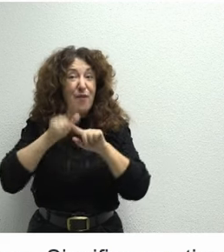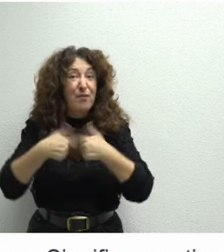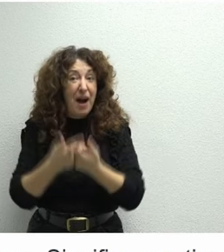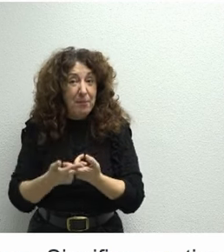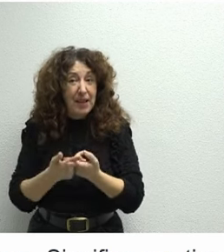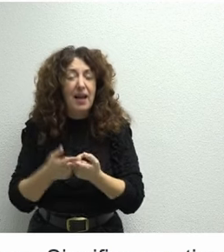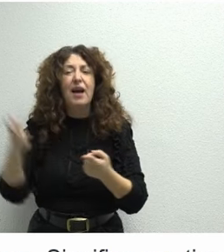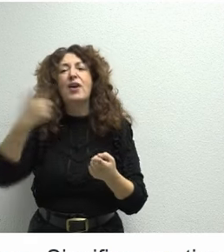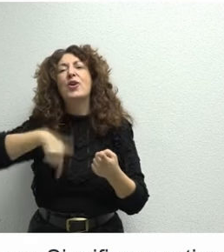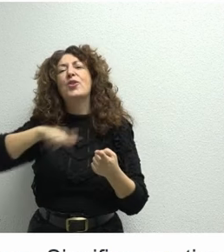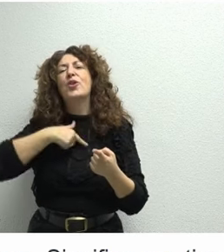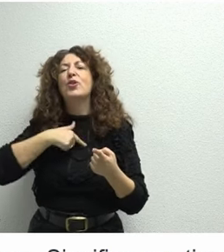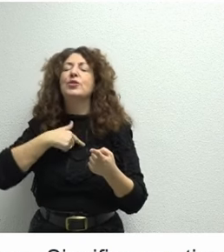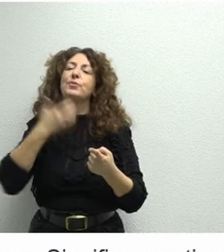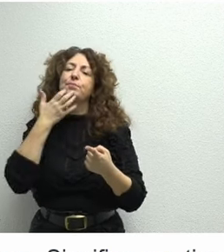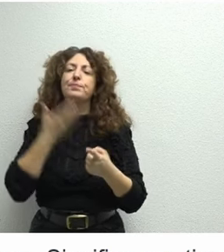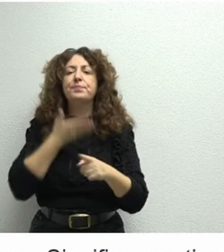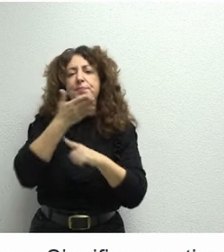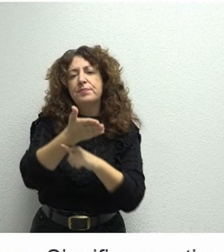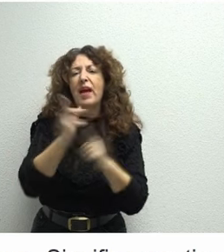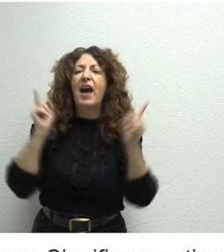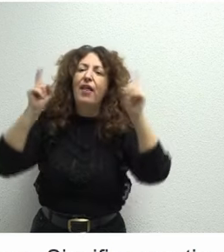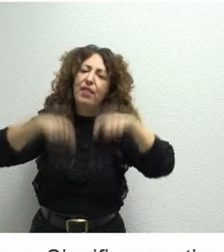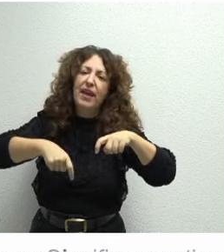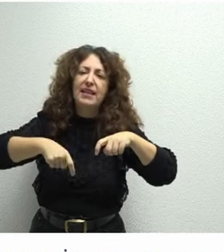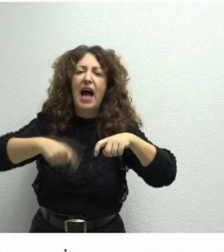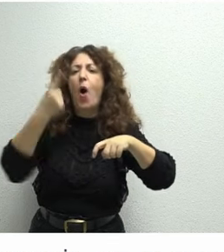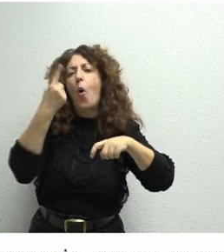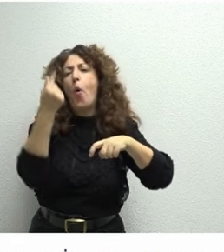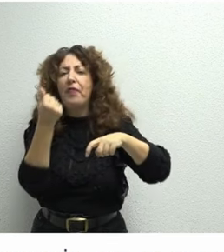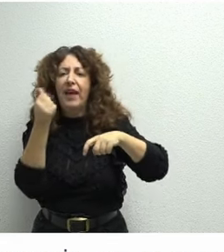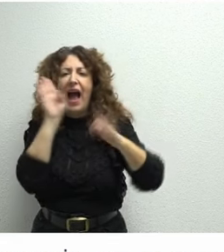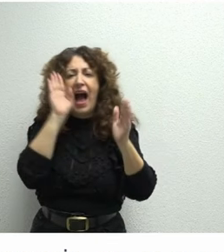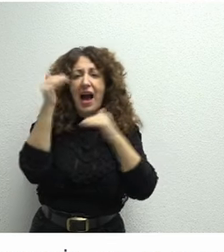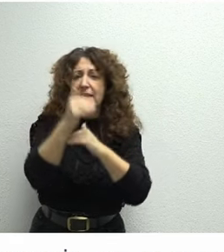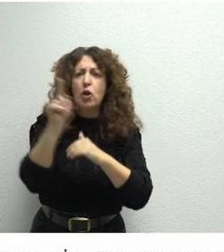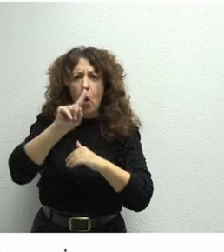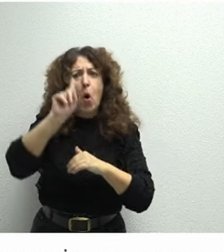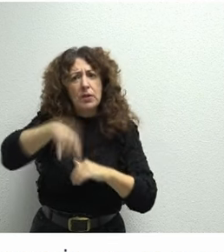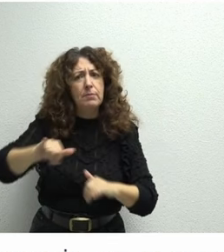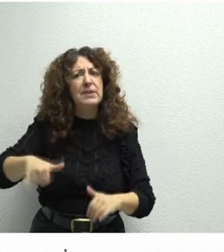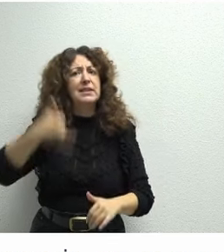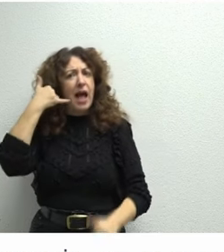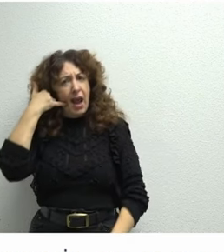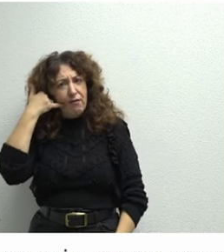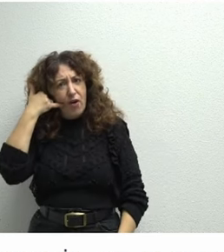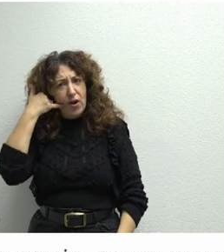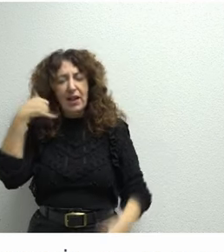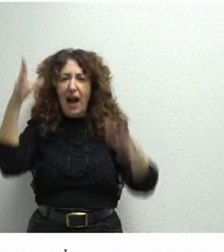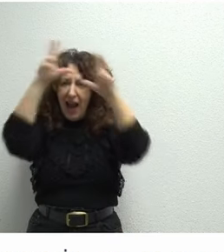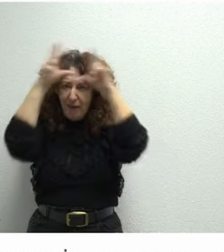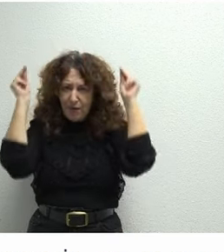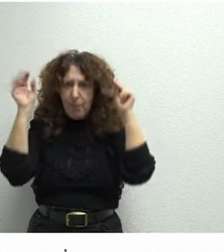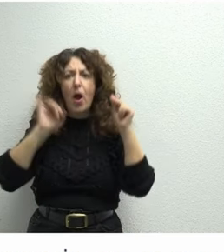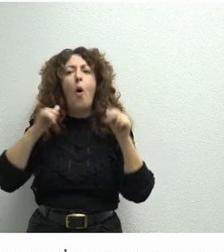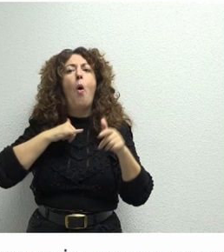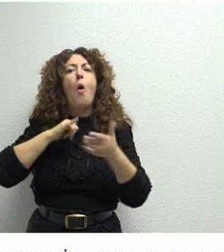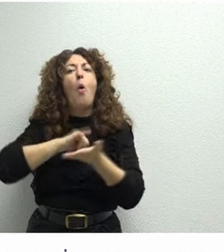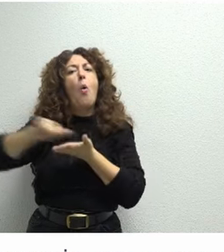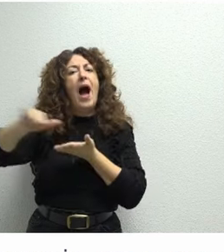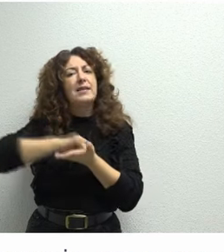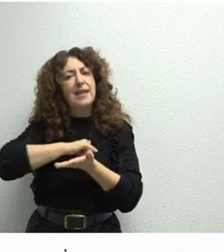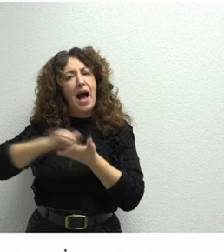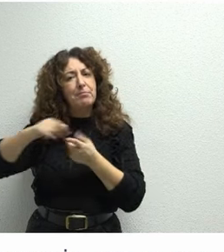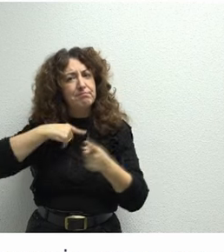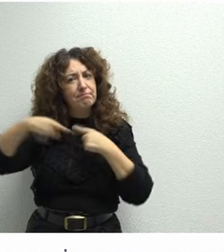atención que hacemos el día que les damos la fita no sino que también hay una atención telefónica que la enfermera y con un WhatsApp que bueno